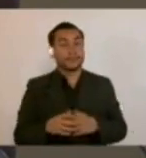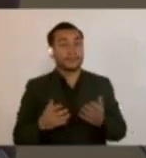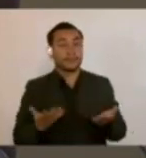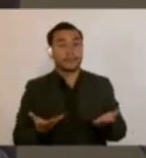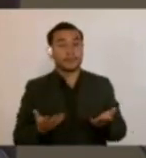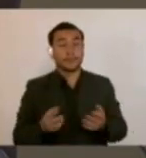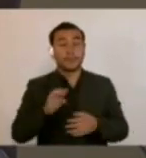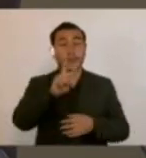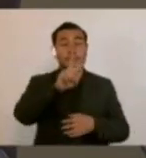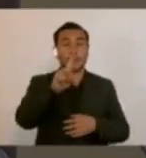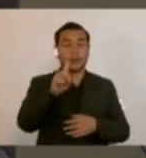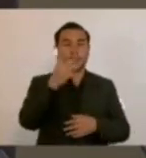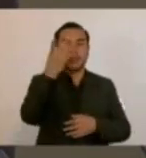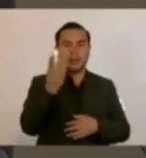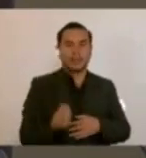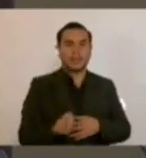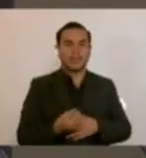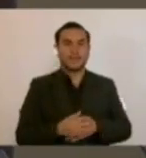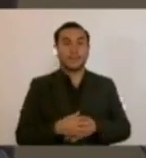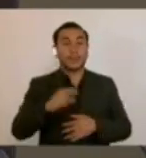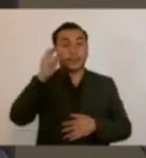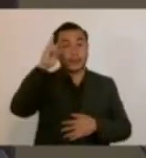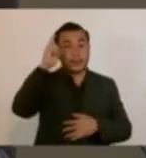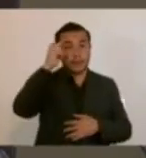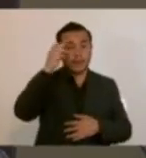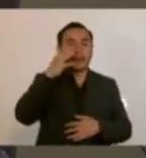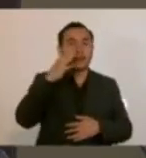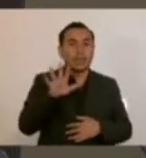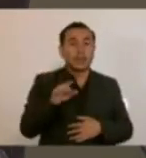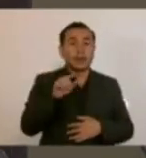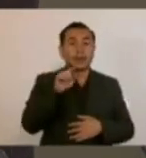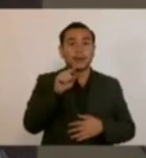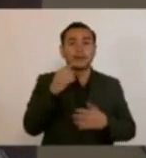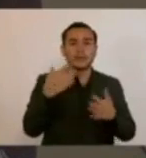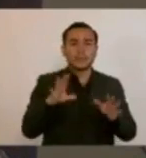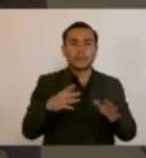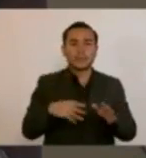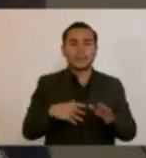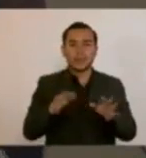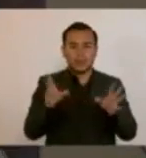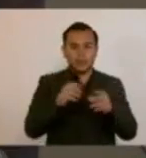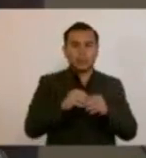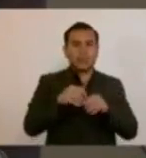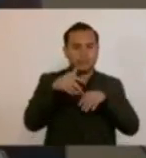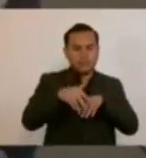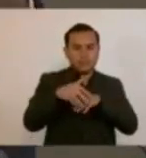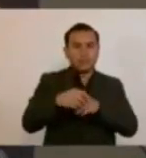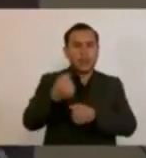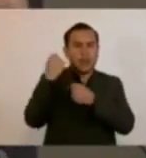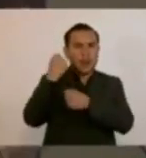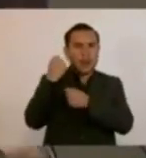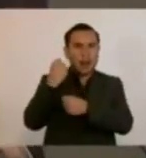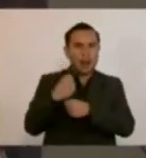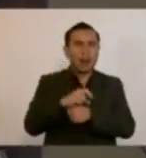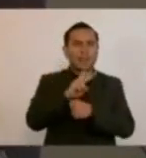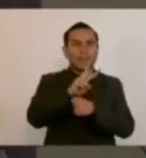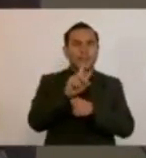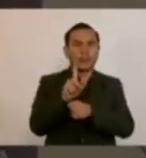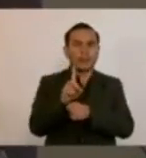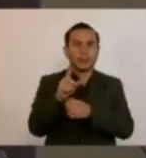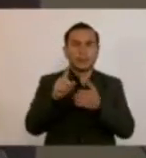por los 21 días. Es decir, si alguien estaba planificando una manifestación, no se preocupe, planifícala mejor y en 22 días la